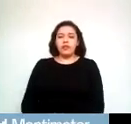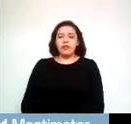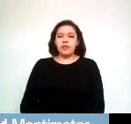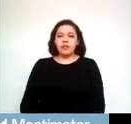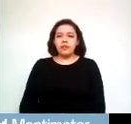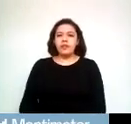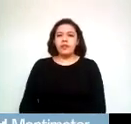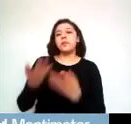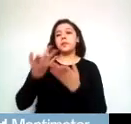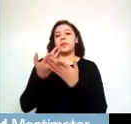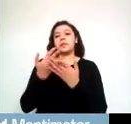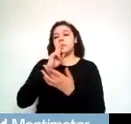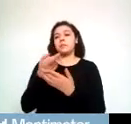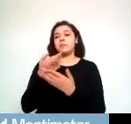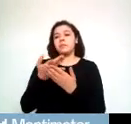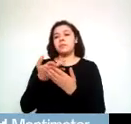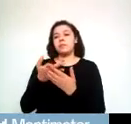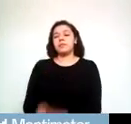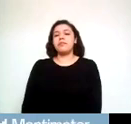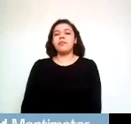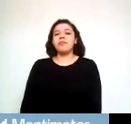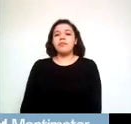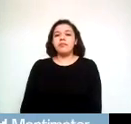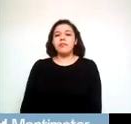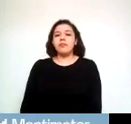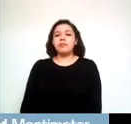Vamos a esperar las respuestas.